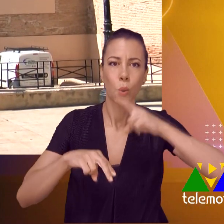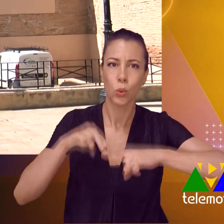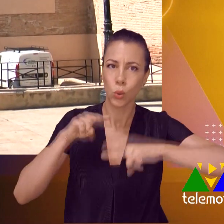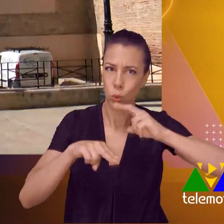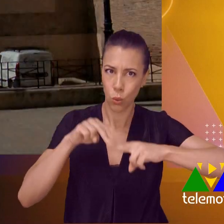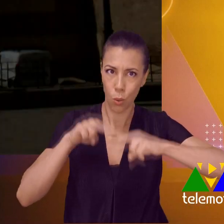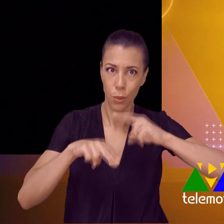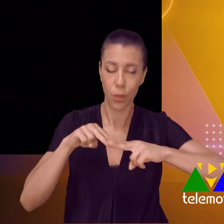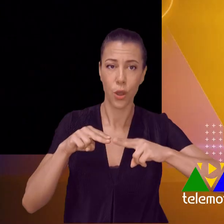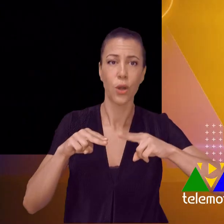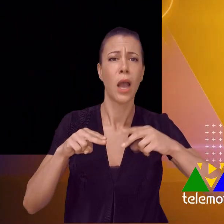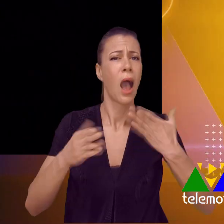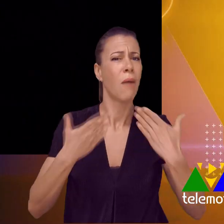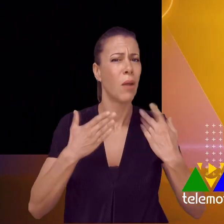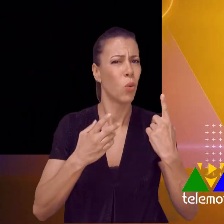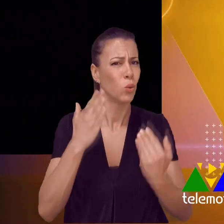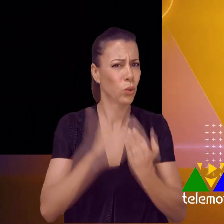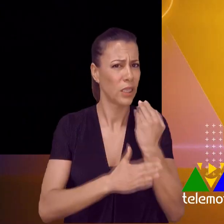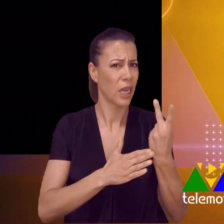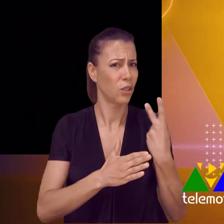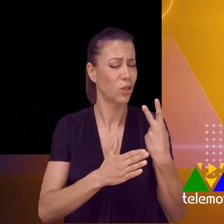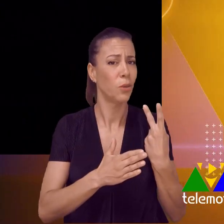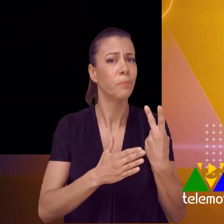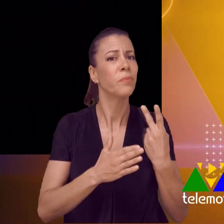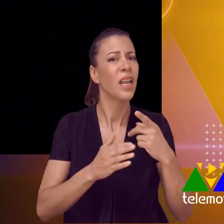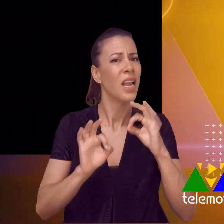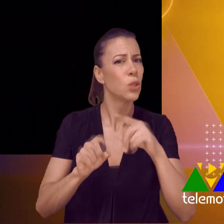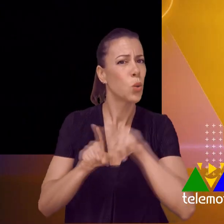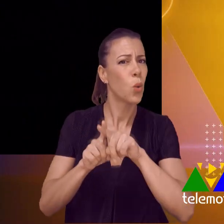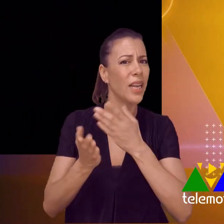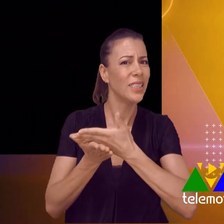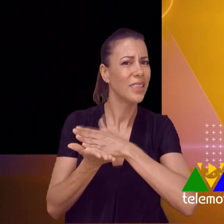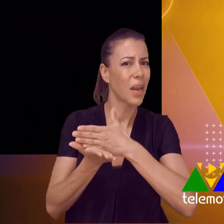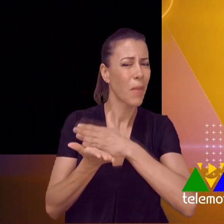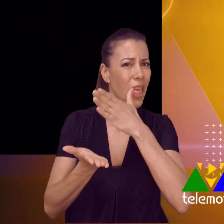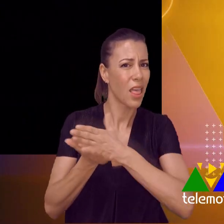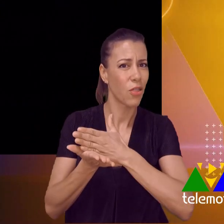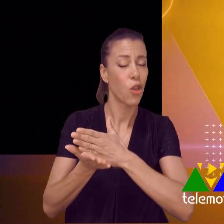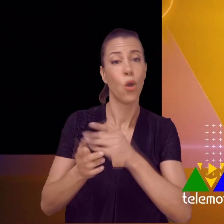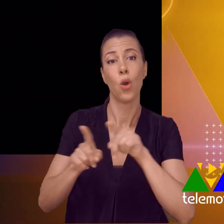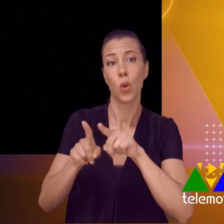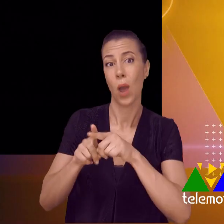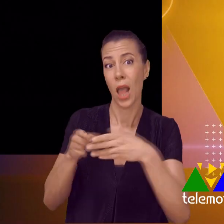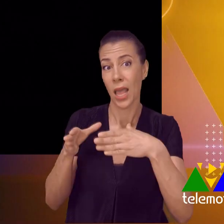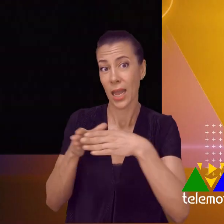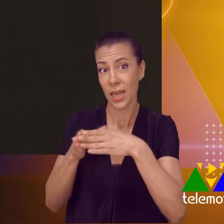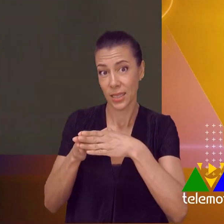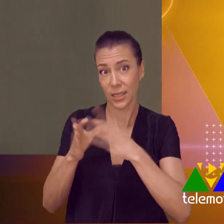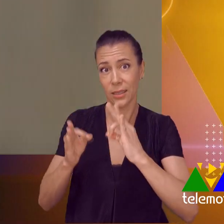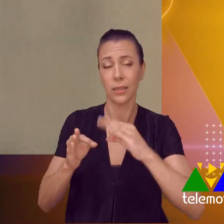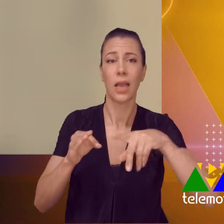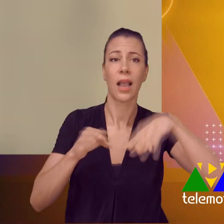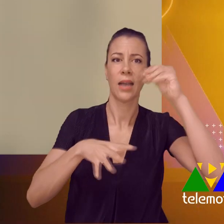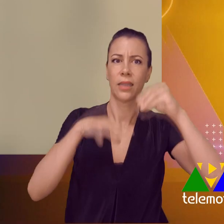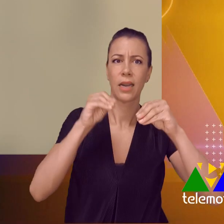construcción que hablábamos un día que era un intermedio, ¿no?, entre la parroquia habitual y una catedral, casi una colegiata, que además